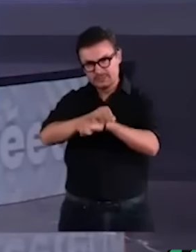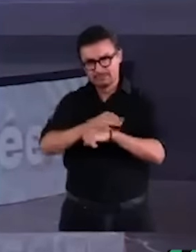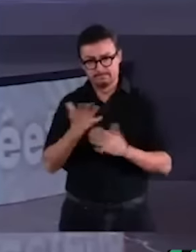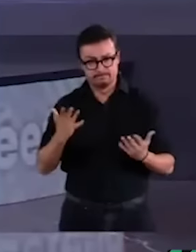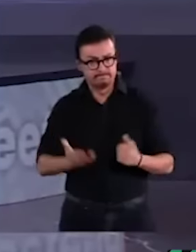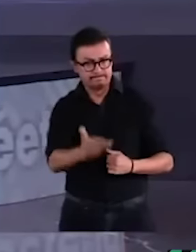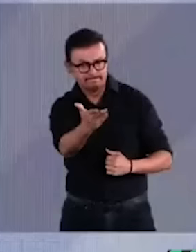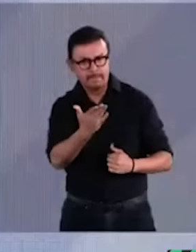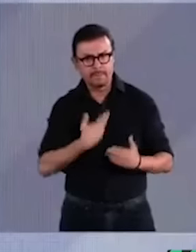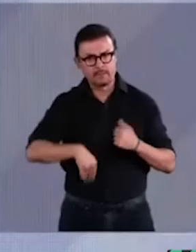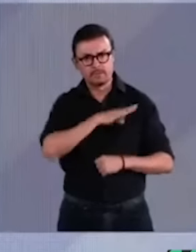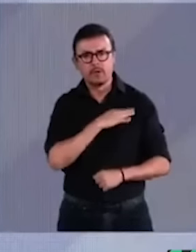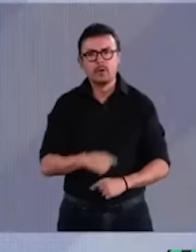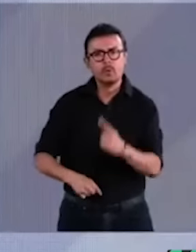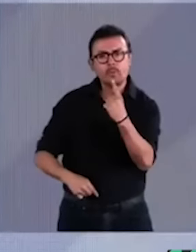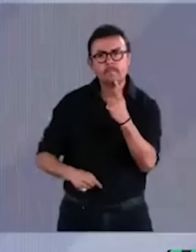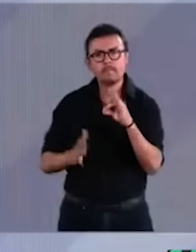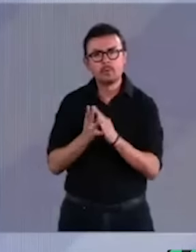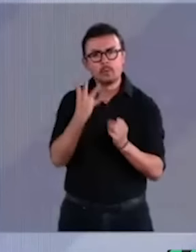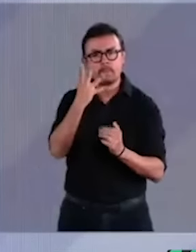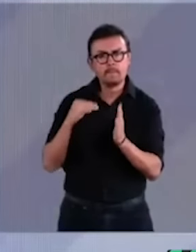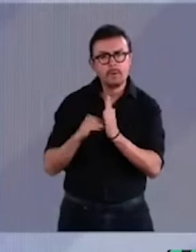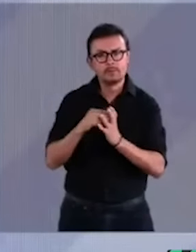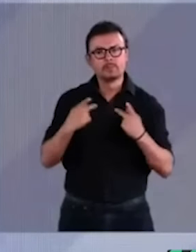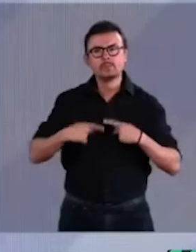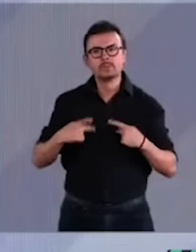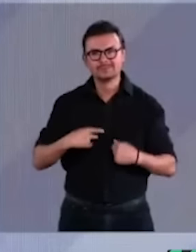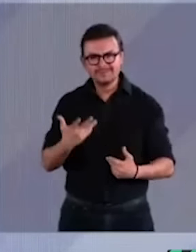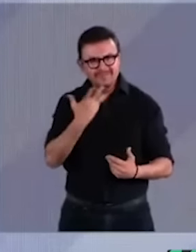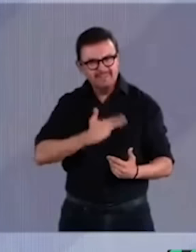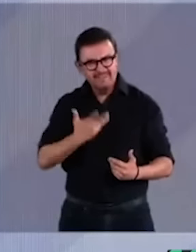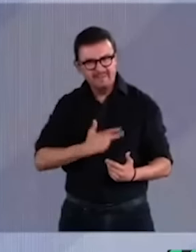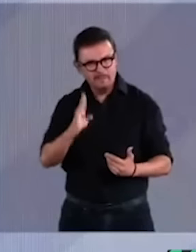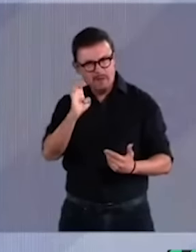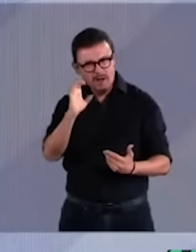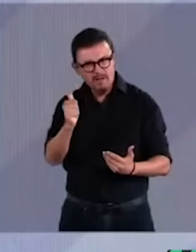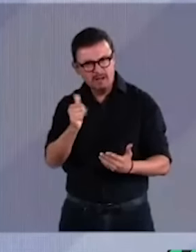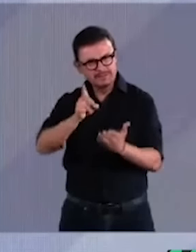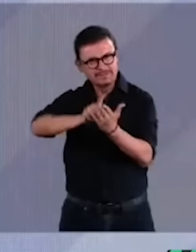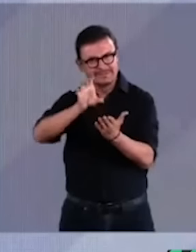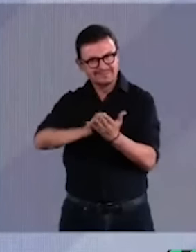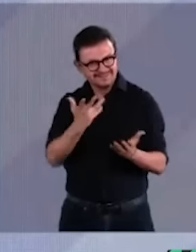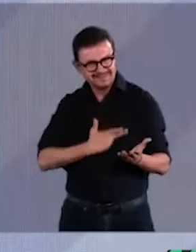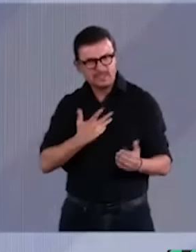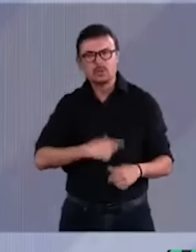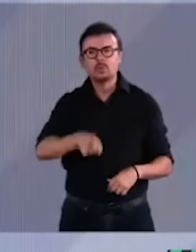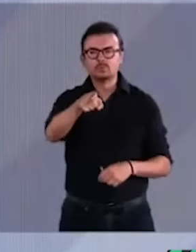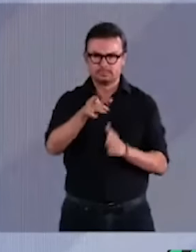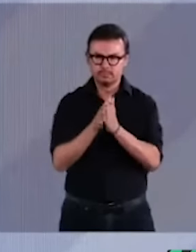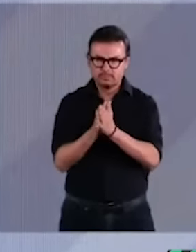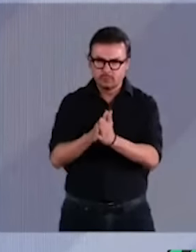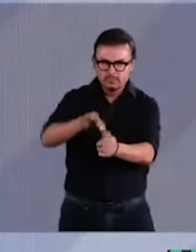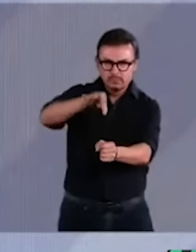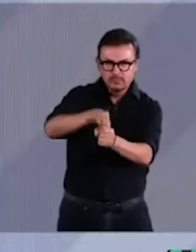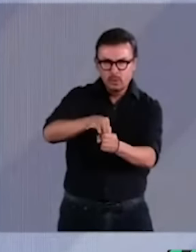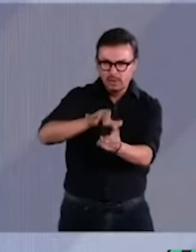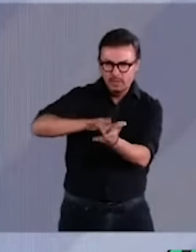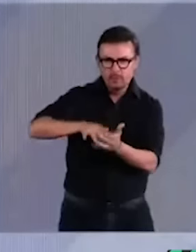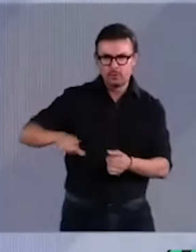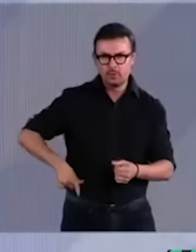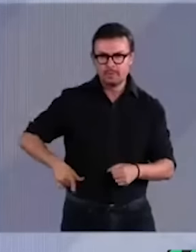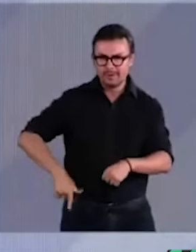1.4 millones de personas tienen un apoyo para la discapacidad. Vota por todos los gobernadores de Morena,